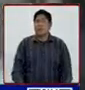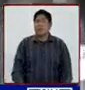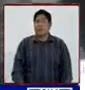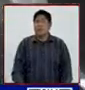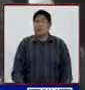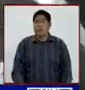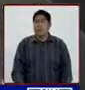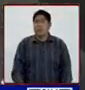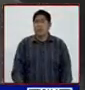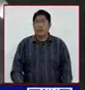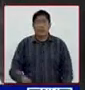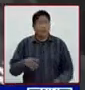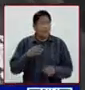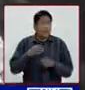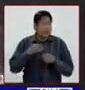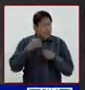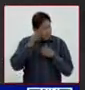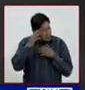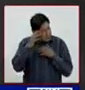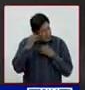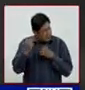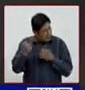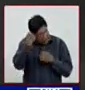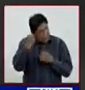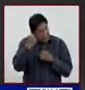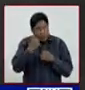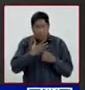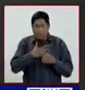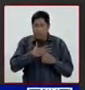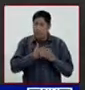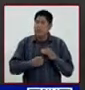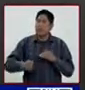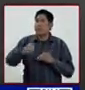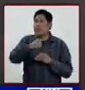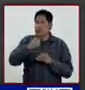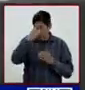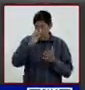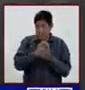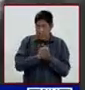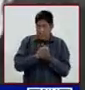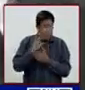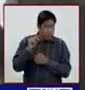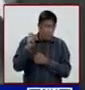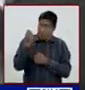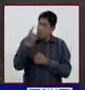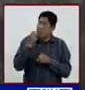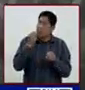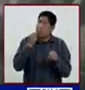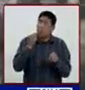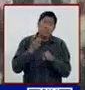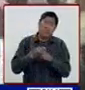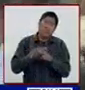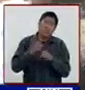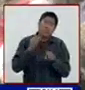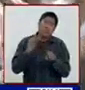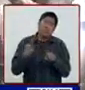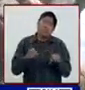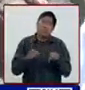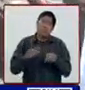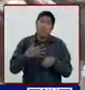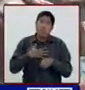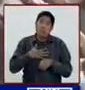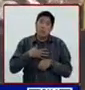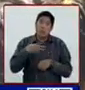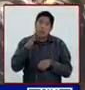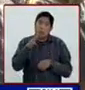La fuerza de tu razón es superior a la fuerza de tus golpes. Si crees que no te entiendo aún, te lo prometo, pronto lo haré. Como papá y